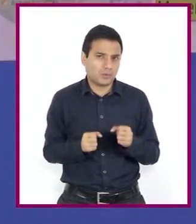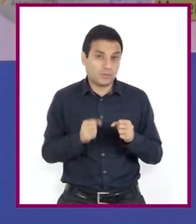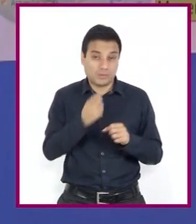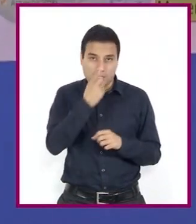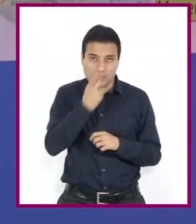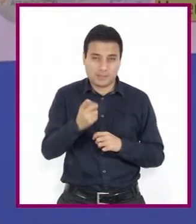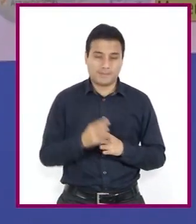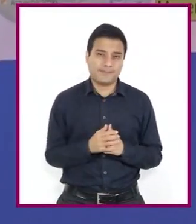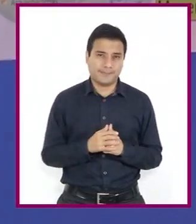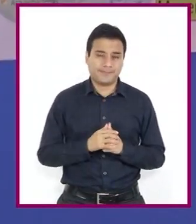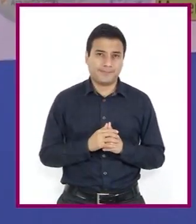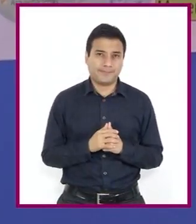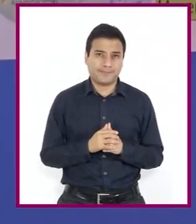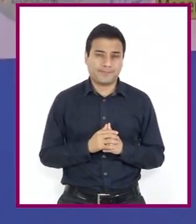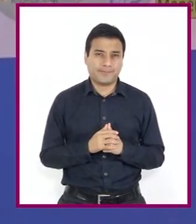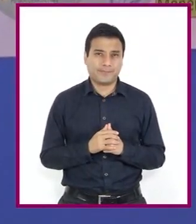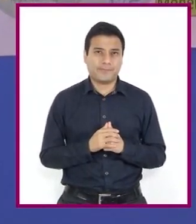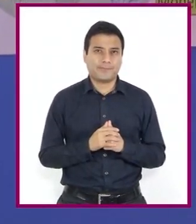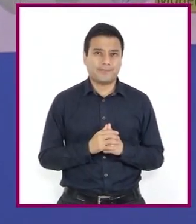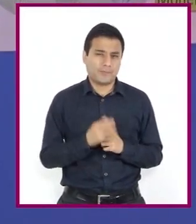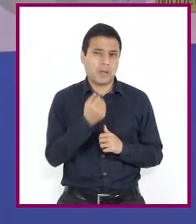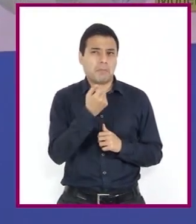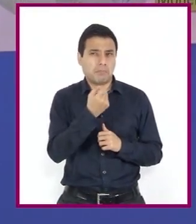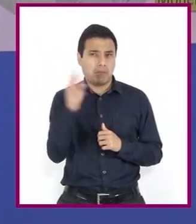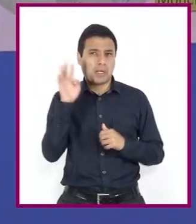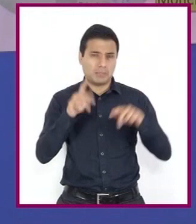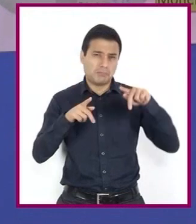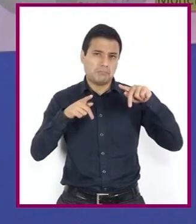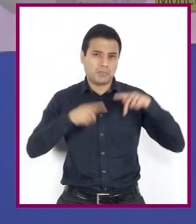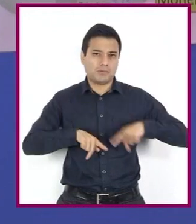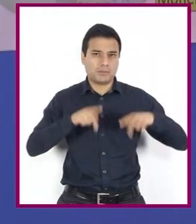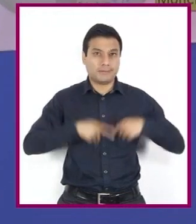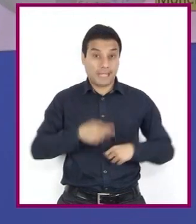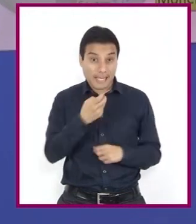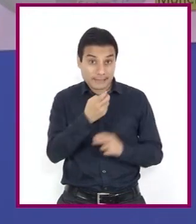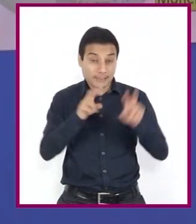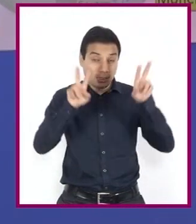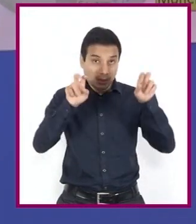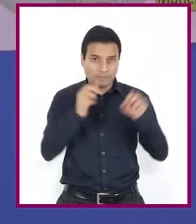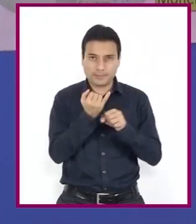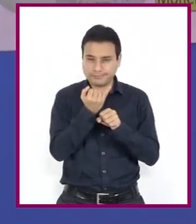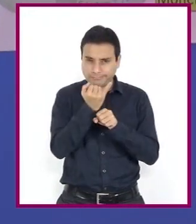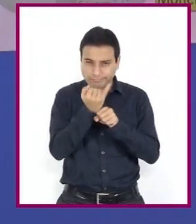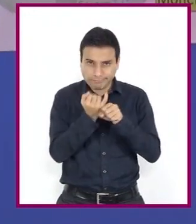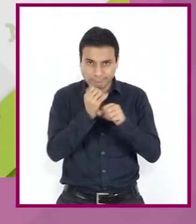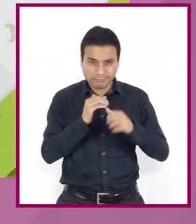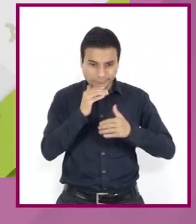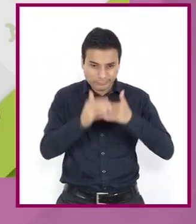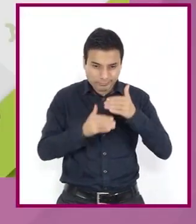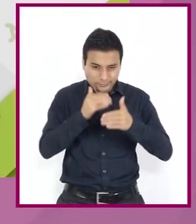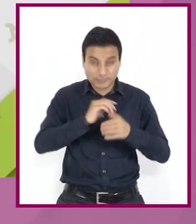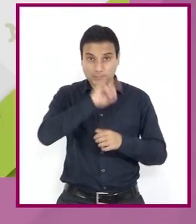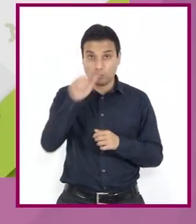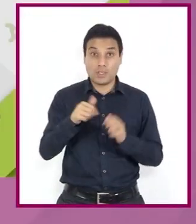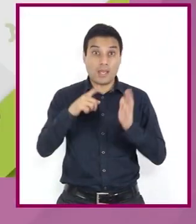evolutivo. Varios personajes indagaron al respecto, pero no fue hasta que